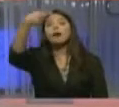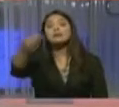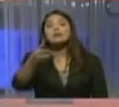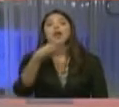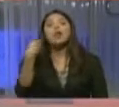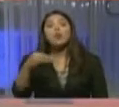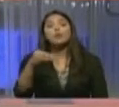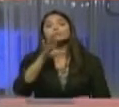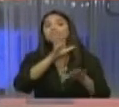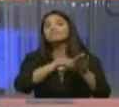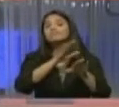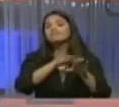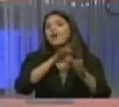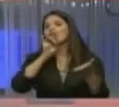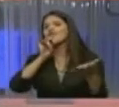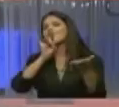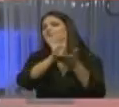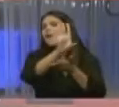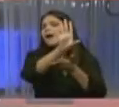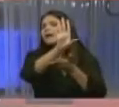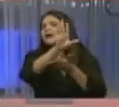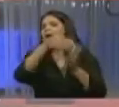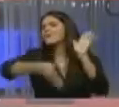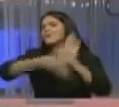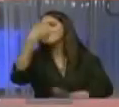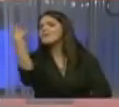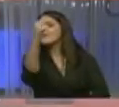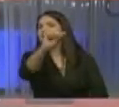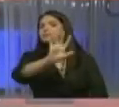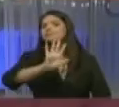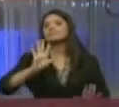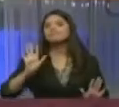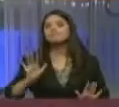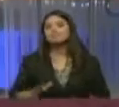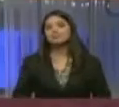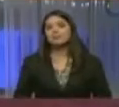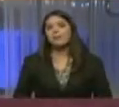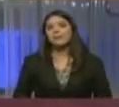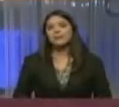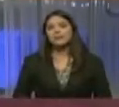sale a decirle: fuera Almagro, vete pal